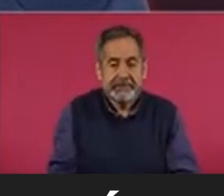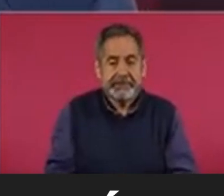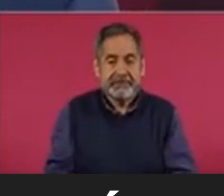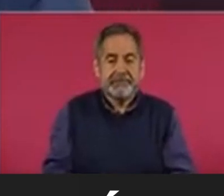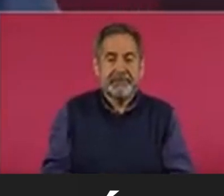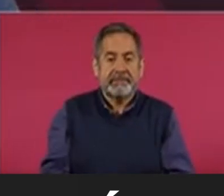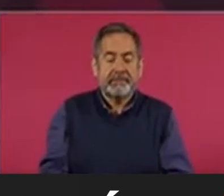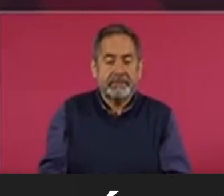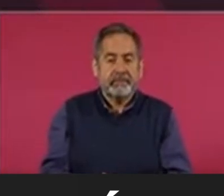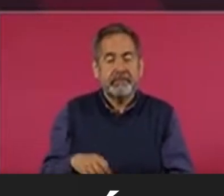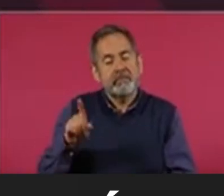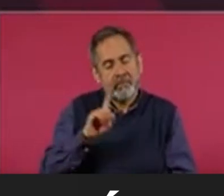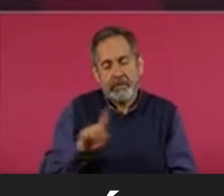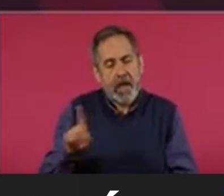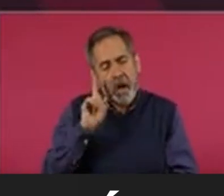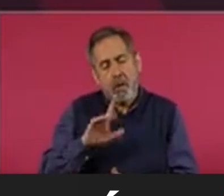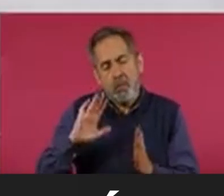a la afinada,